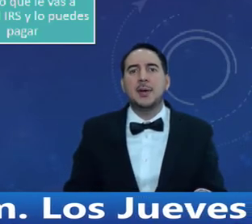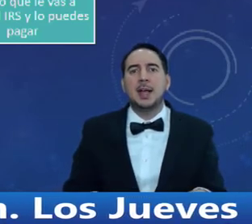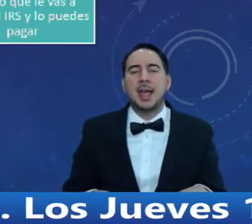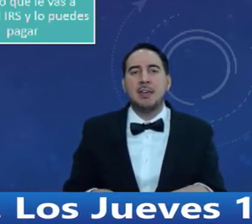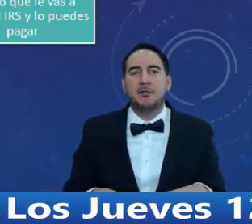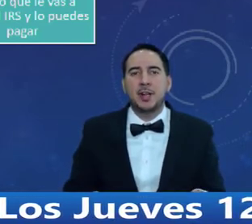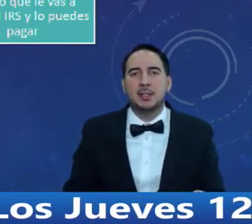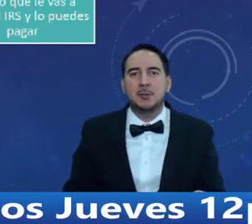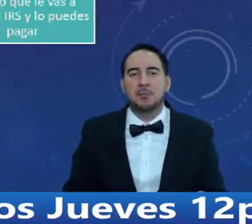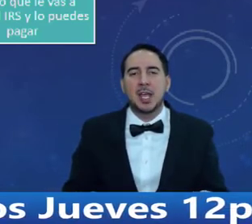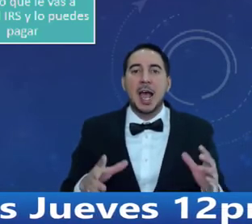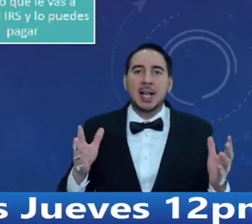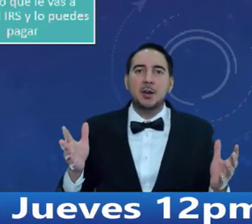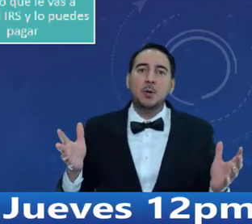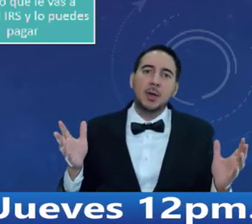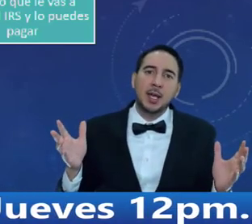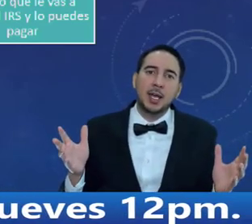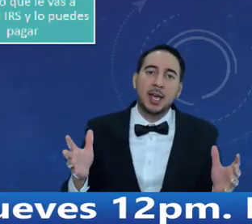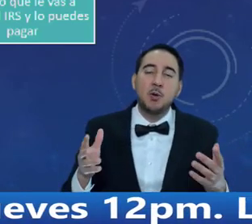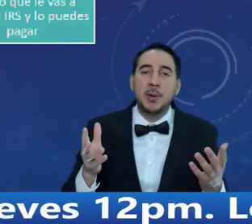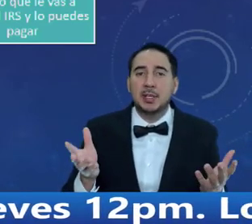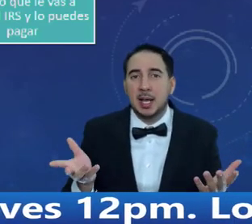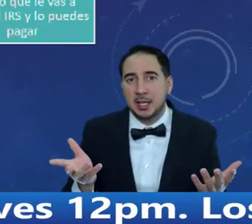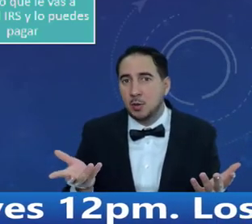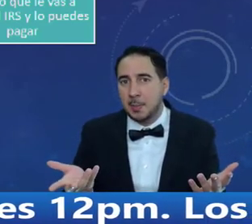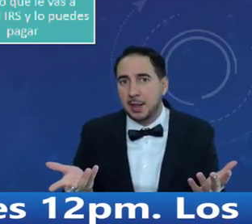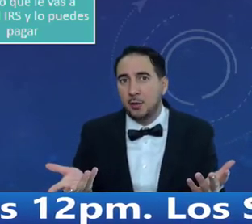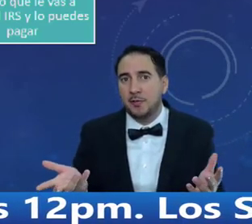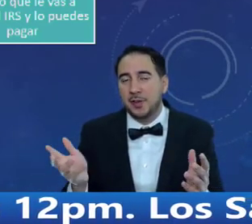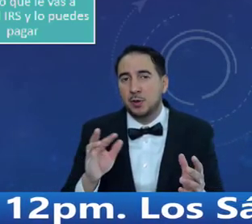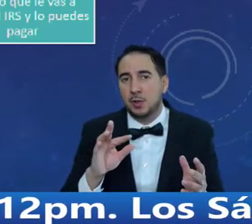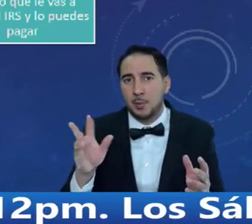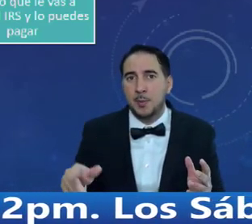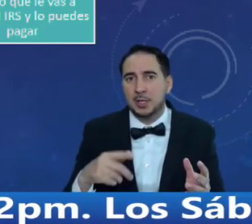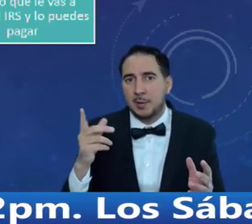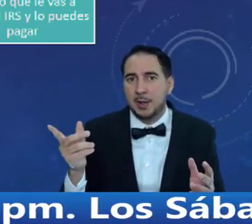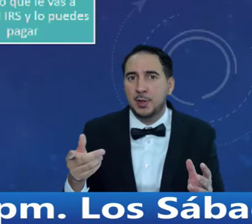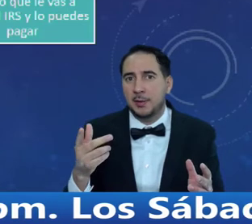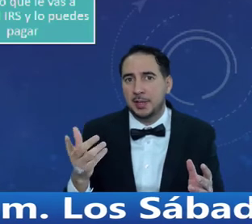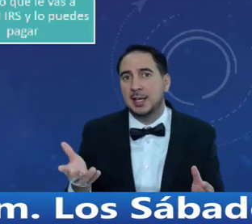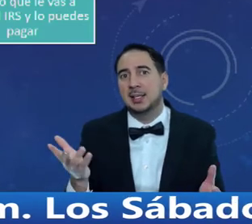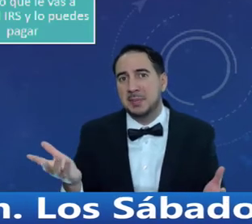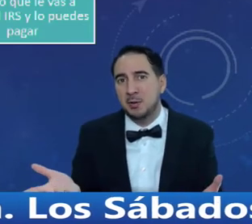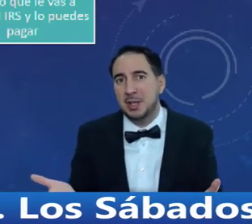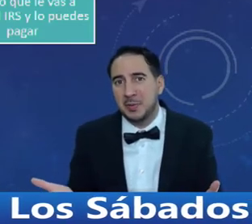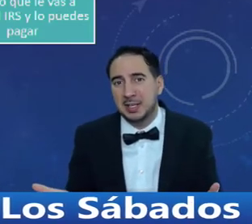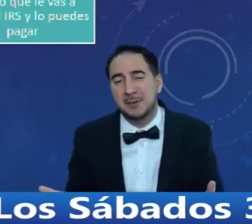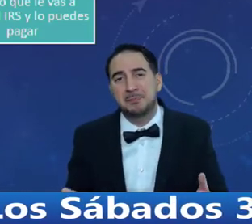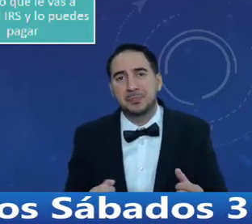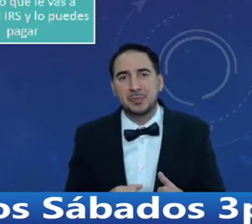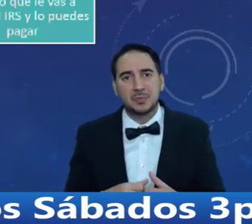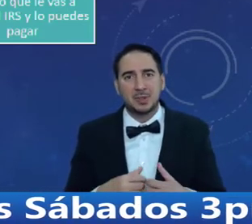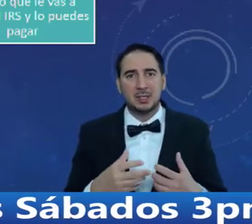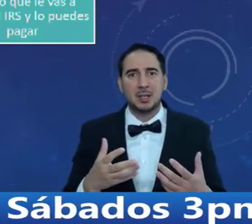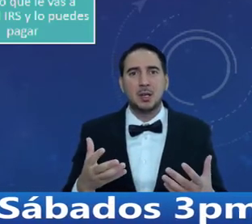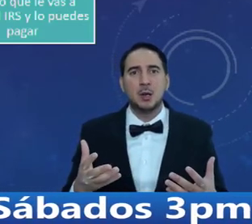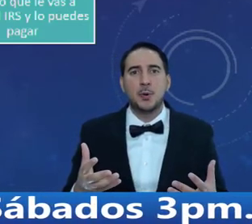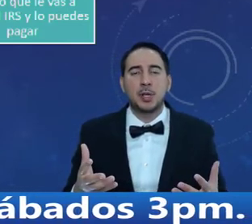Todos me lo quitaban en frente. Acá no. Es una ventaja y es un arma de doble enfío. Vamos a estar hablando de la ventaja. También es una desventaja.